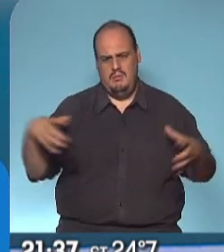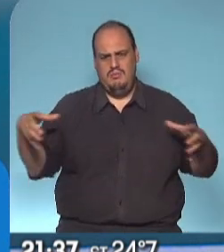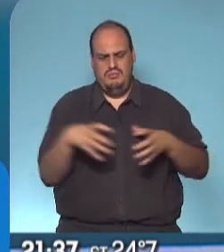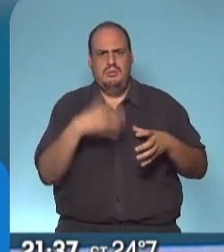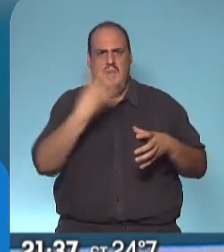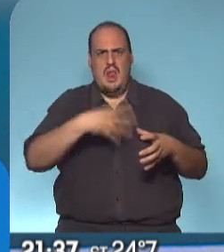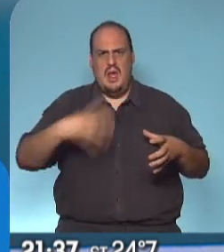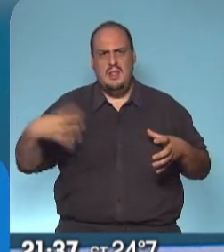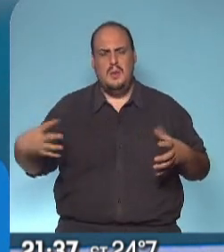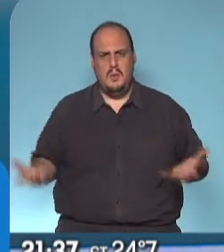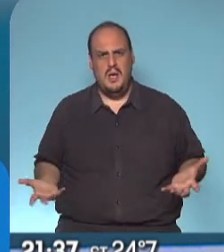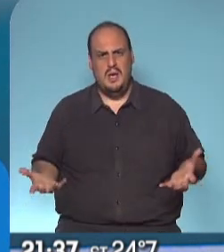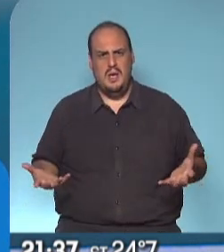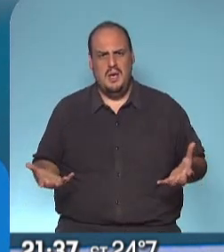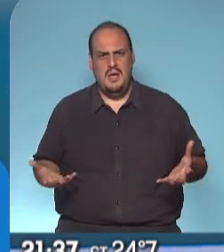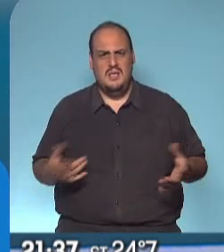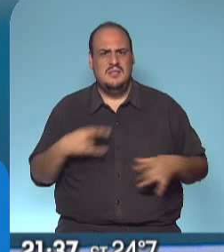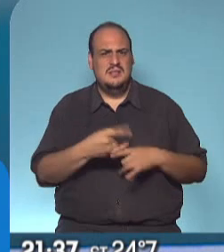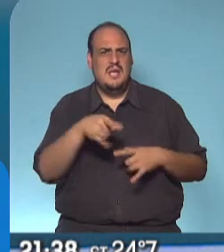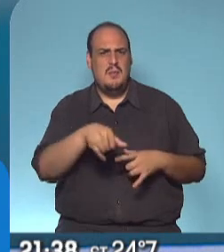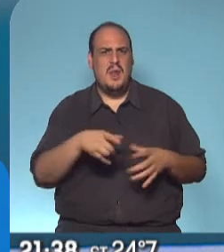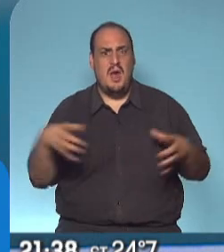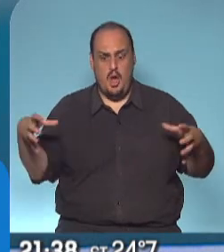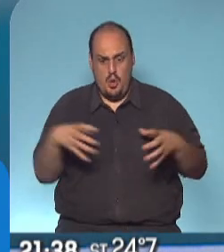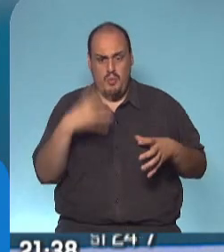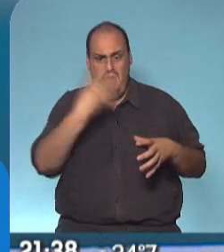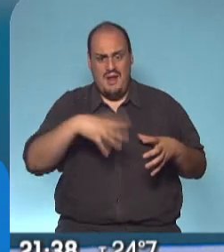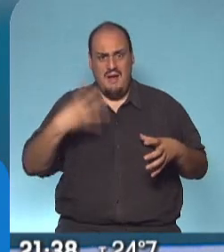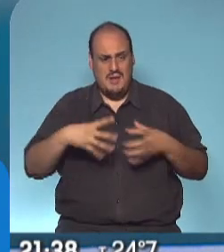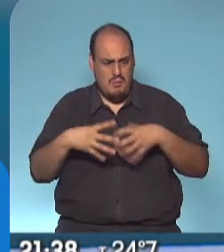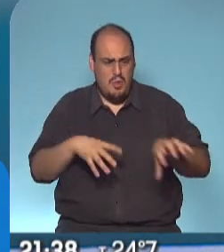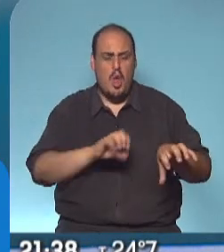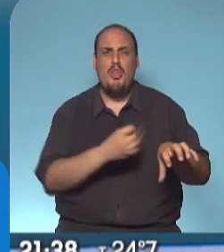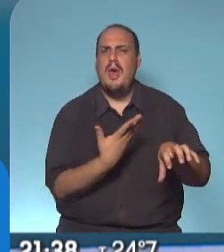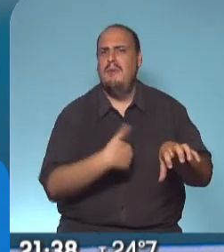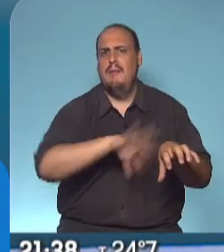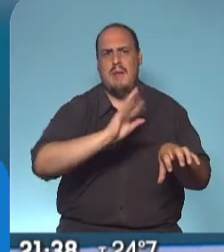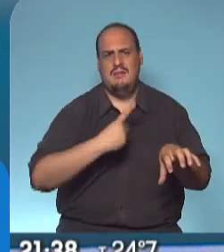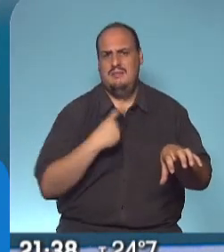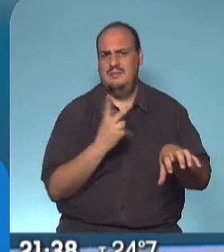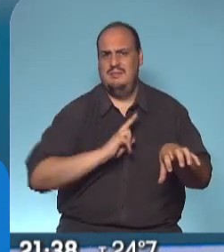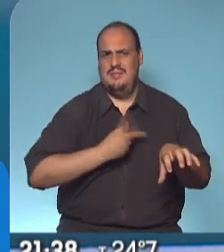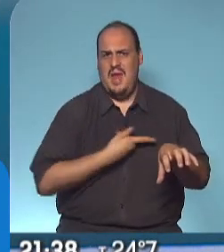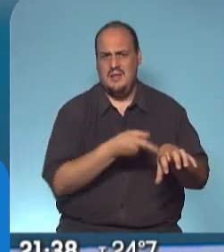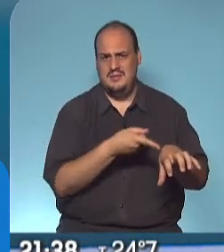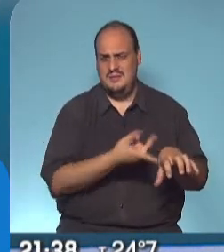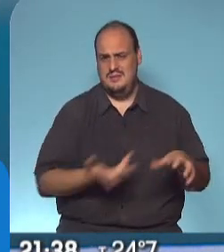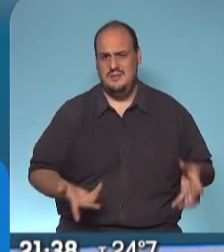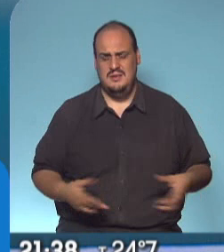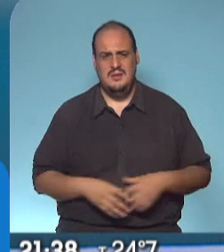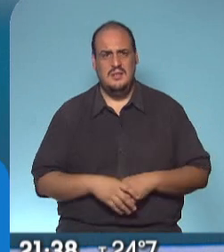LGTB. Se dice siempre que es el grupo más vulnerable dentro del movimiento LGTB en nuestro